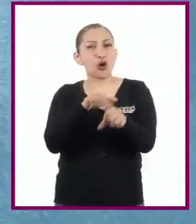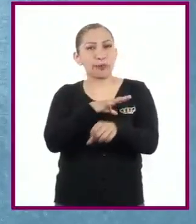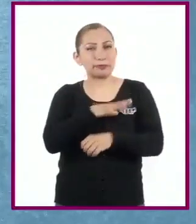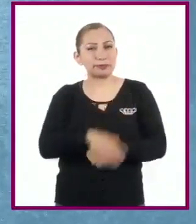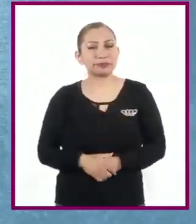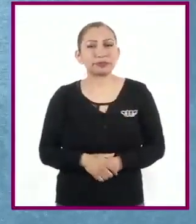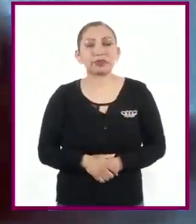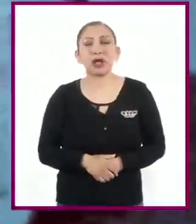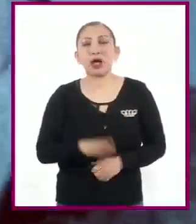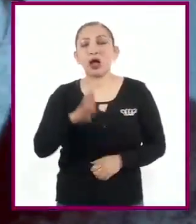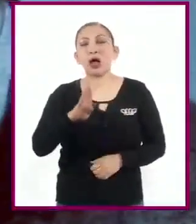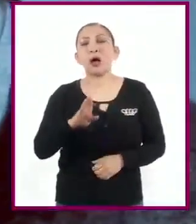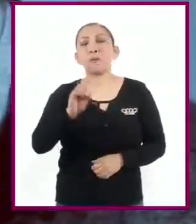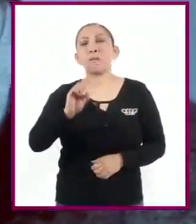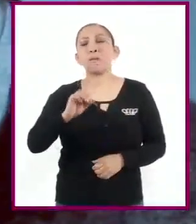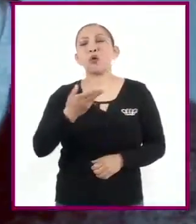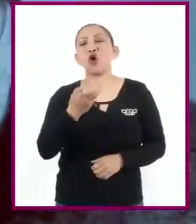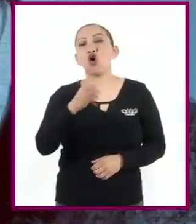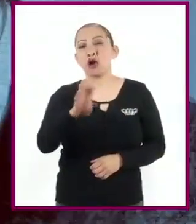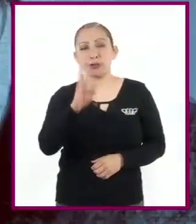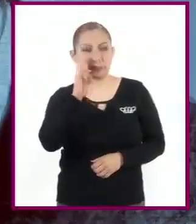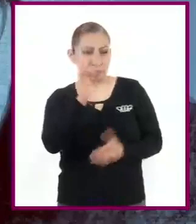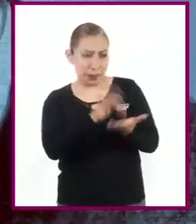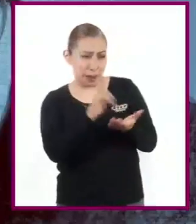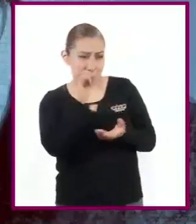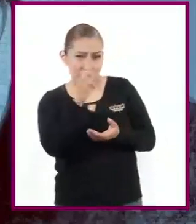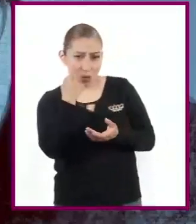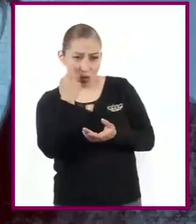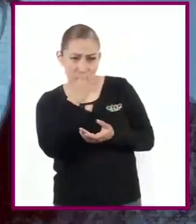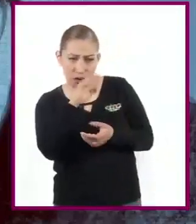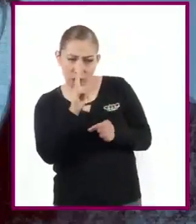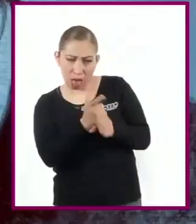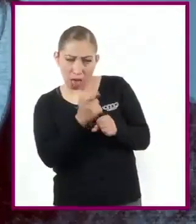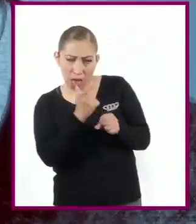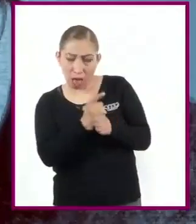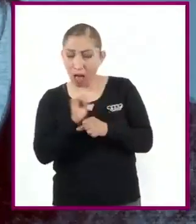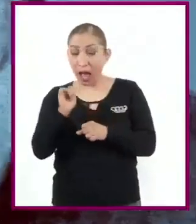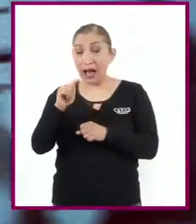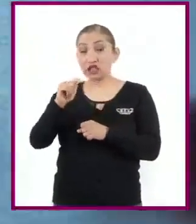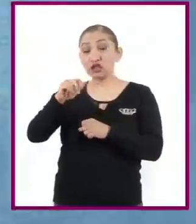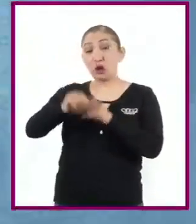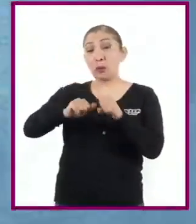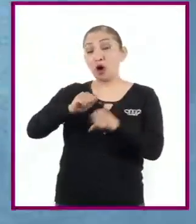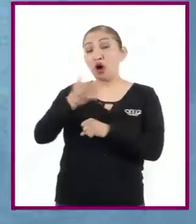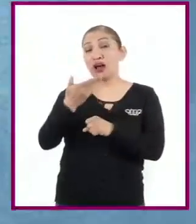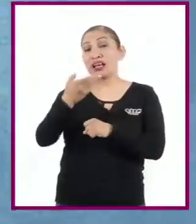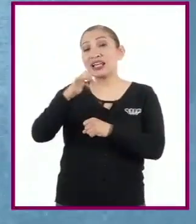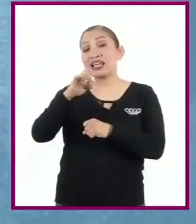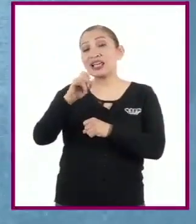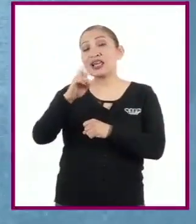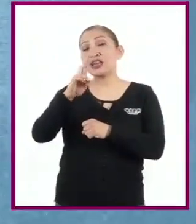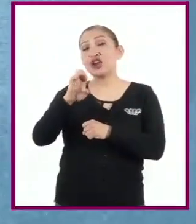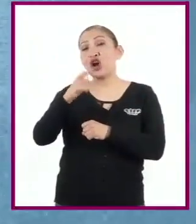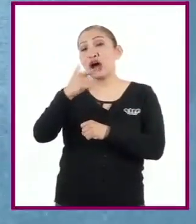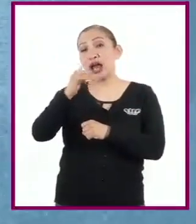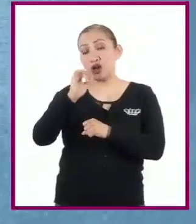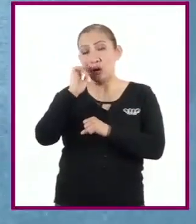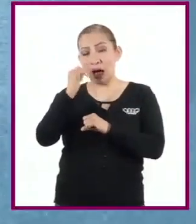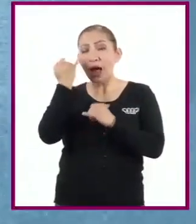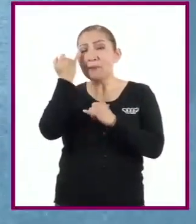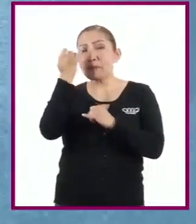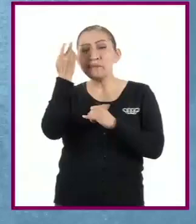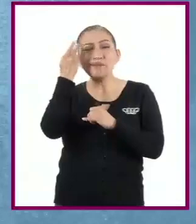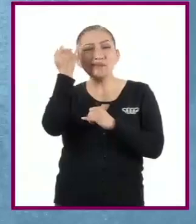forman. Bohr aplicó los conocimientos derivados de estas observaciones a un átomo de hidrógeno y propuso su modelo atómico, en el